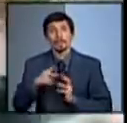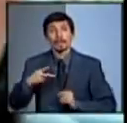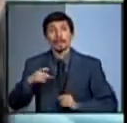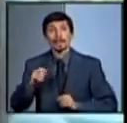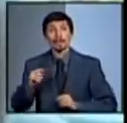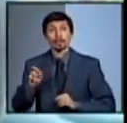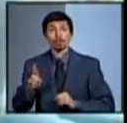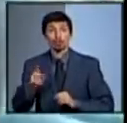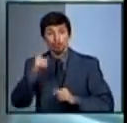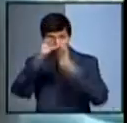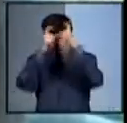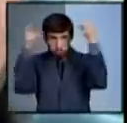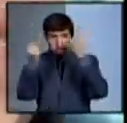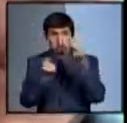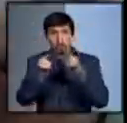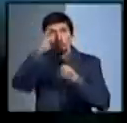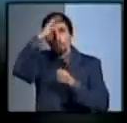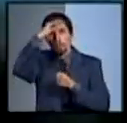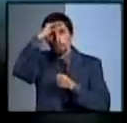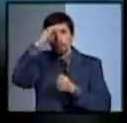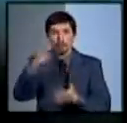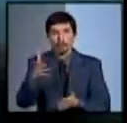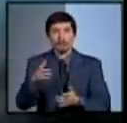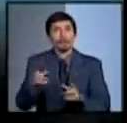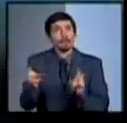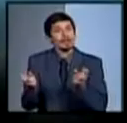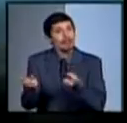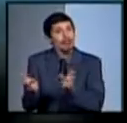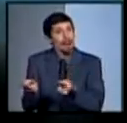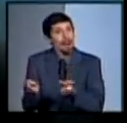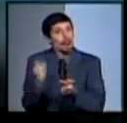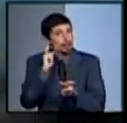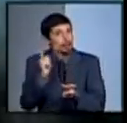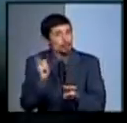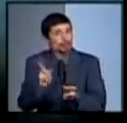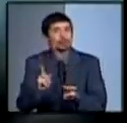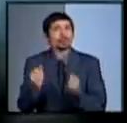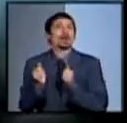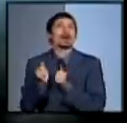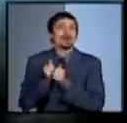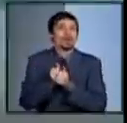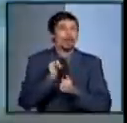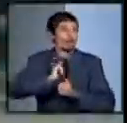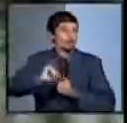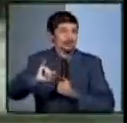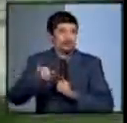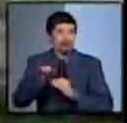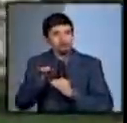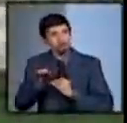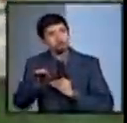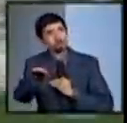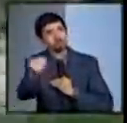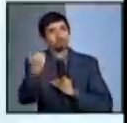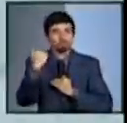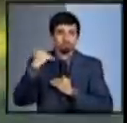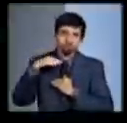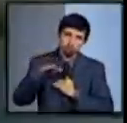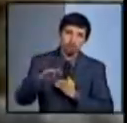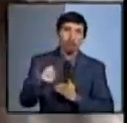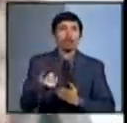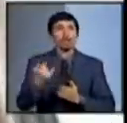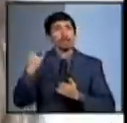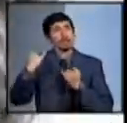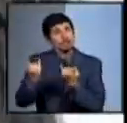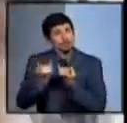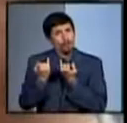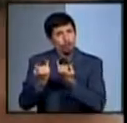Héctor es colectivero de Puente Alto. La radio es su gran compañía durante sus recorridos. Eso lo mantiene informado de las